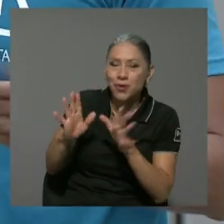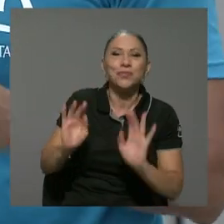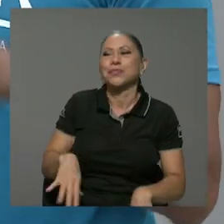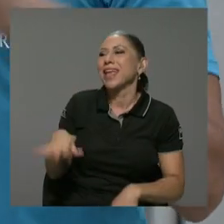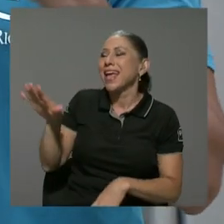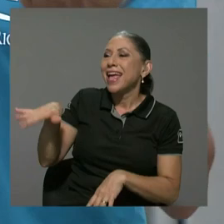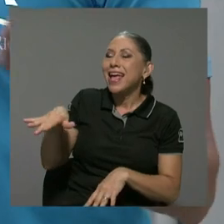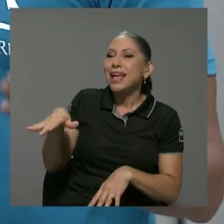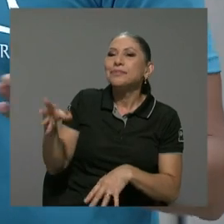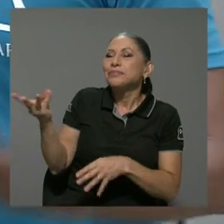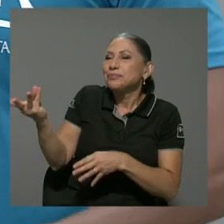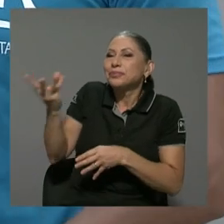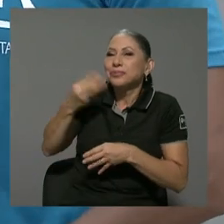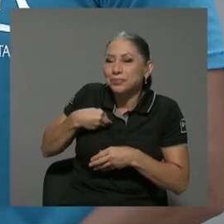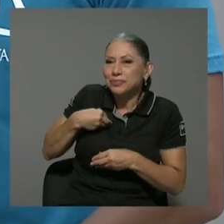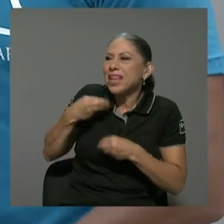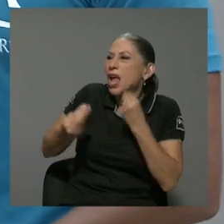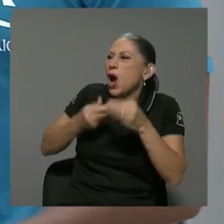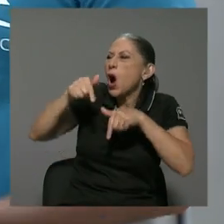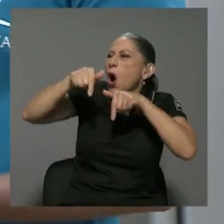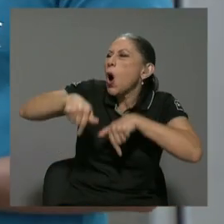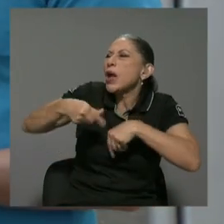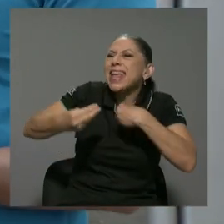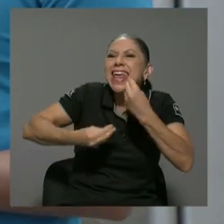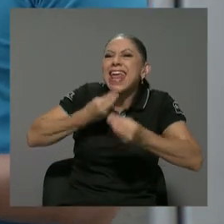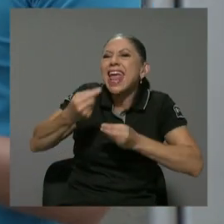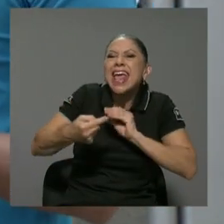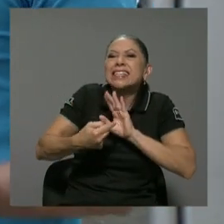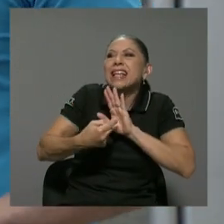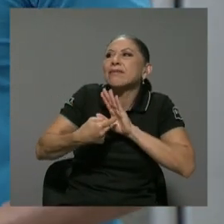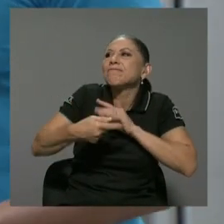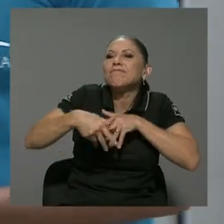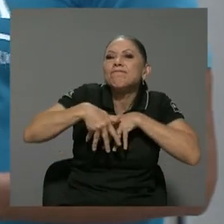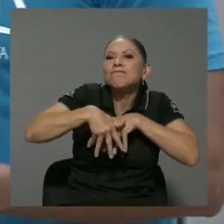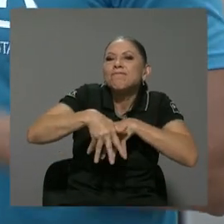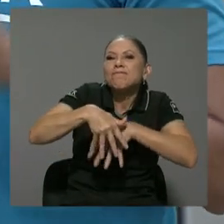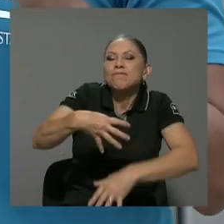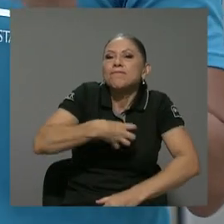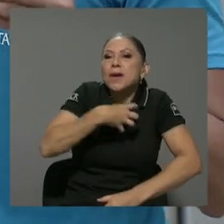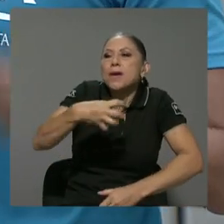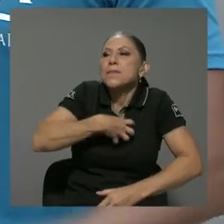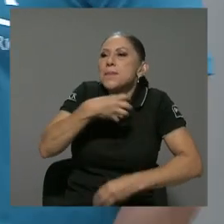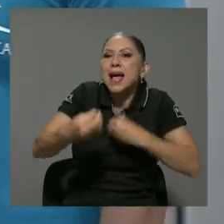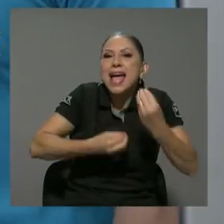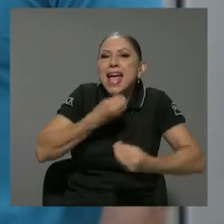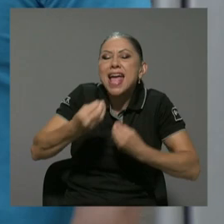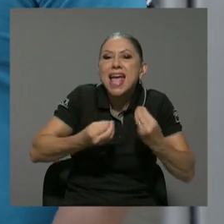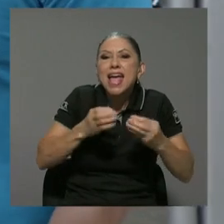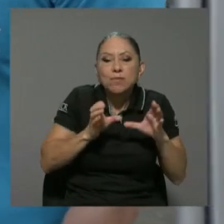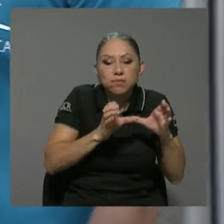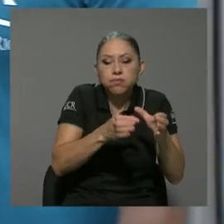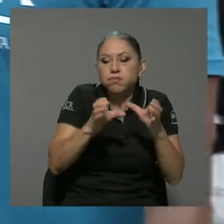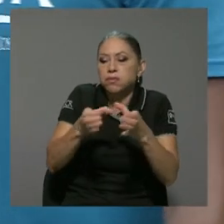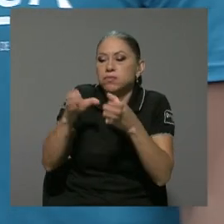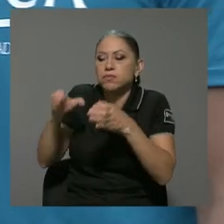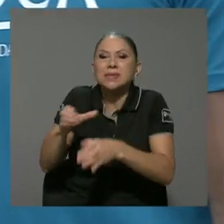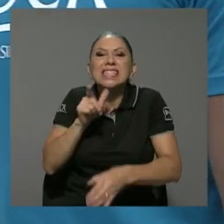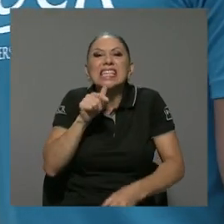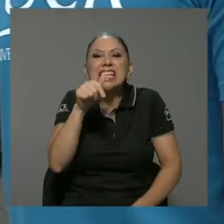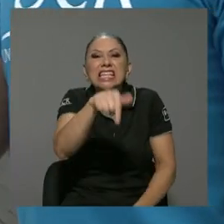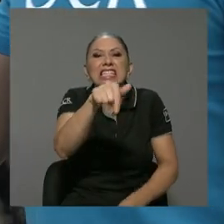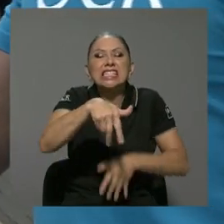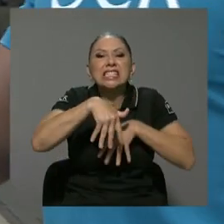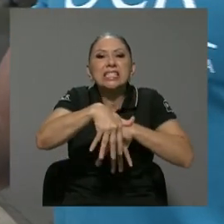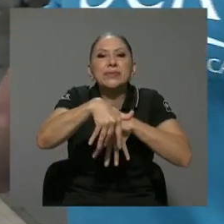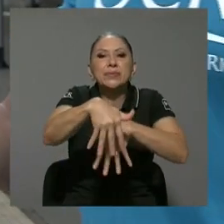están intentando manifestar el día de hoy, qué instancias se están incorporando a esta marcha. Bueno, para la